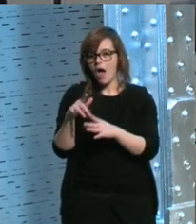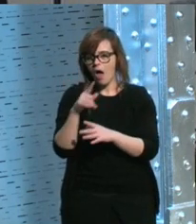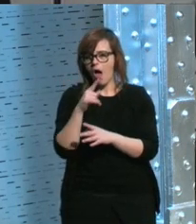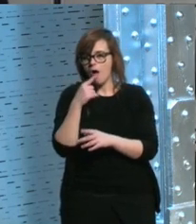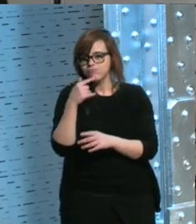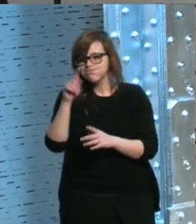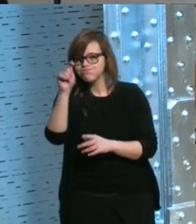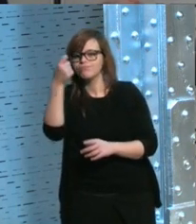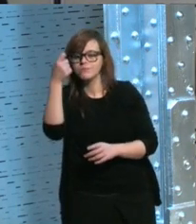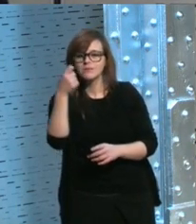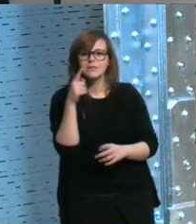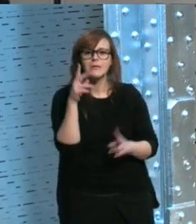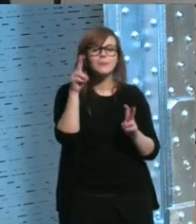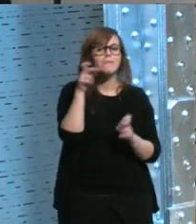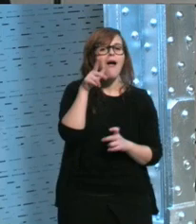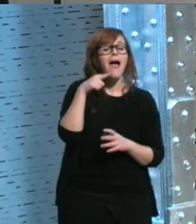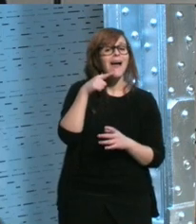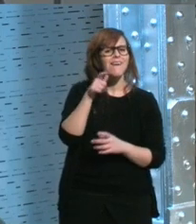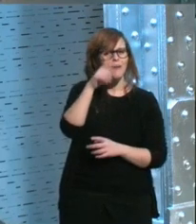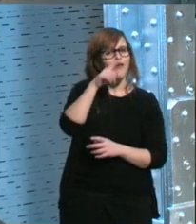una cosa sobre esto de la frugalidad?